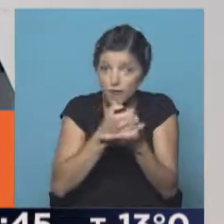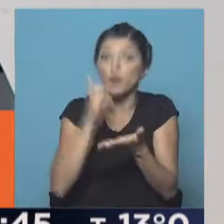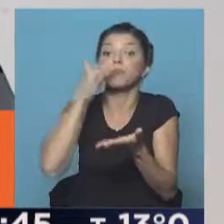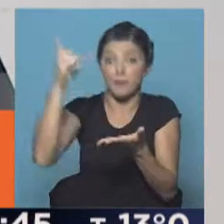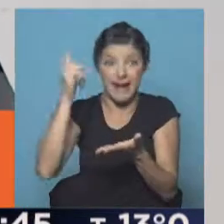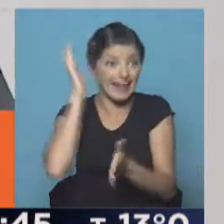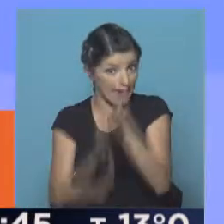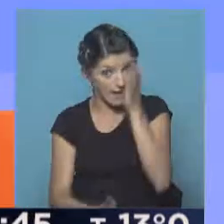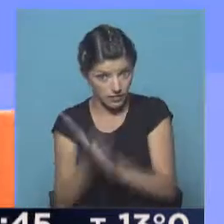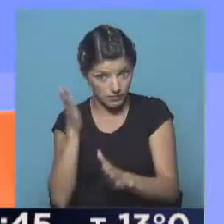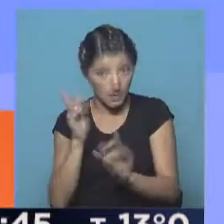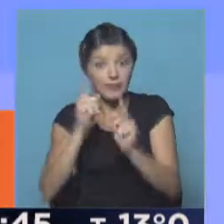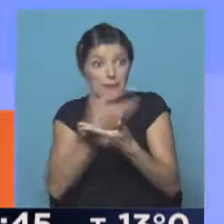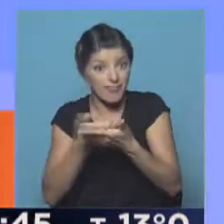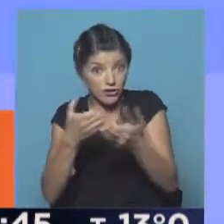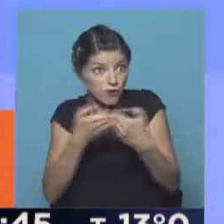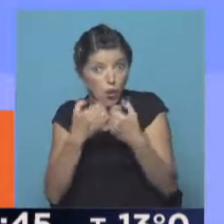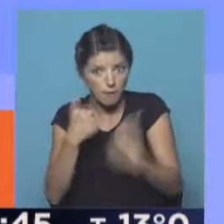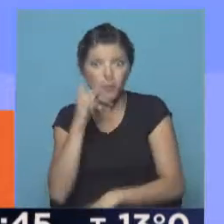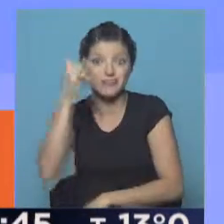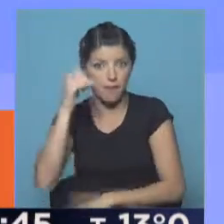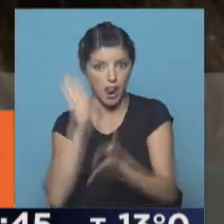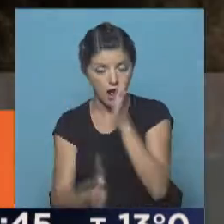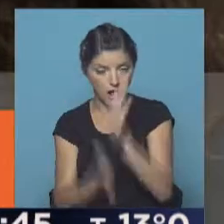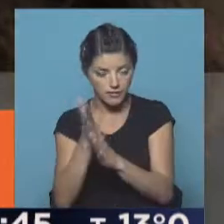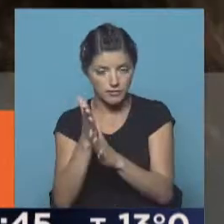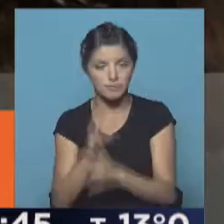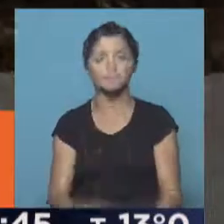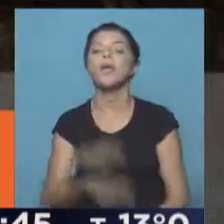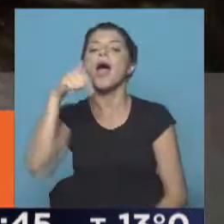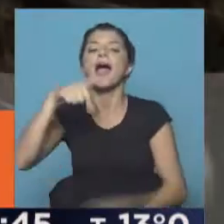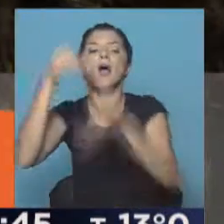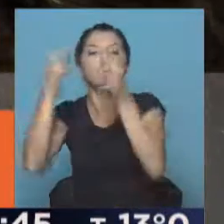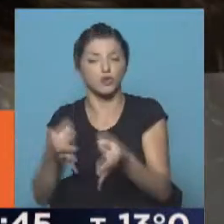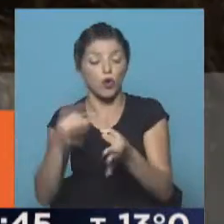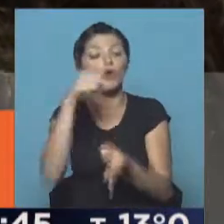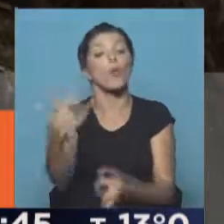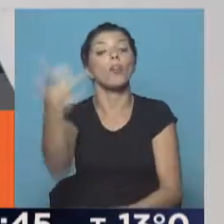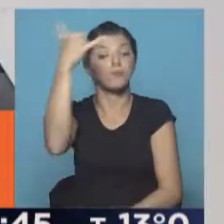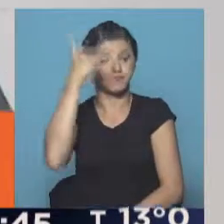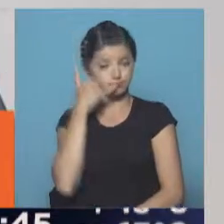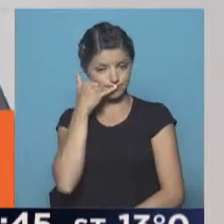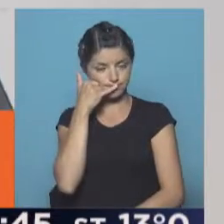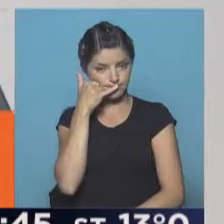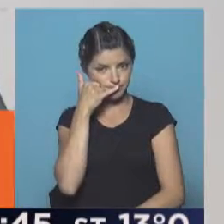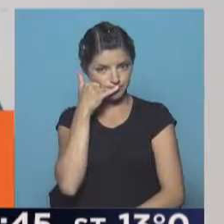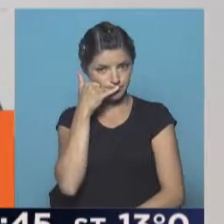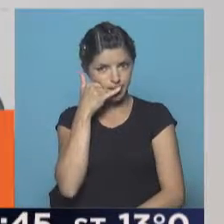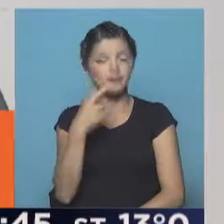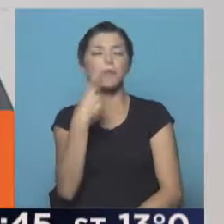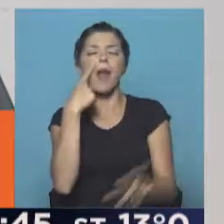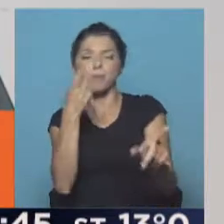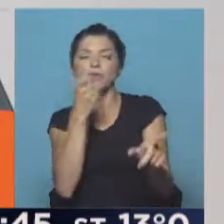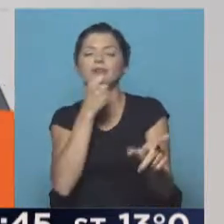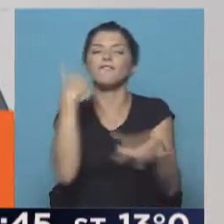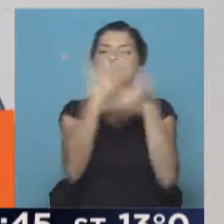gratuitas, incluso desde celulares. Tenemos un protocolo de actuación dentro de las llamadas donde se califica si es violencia